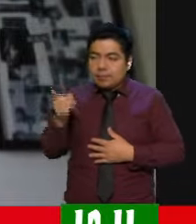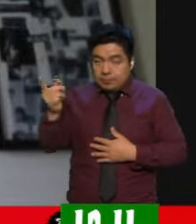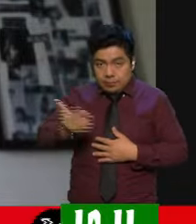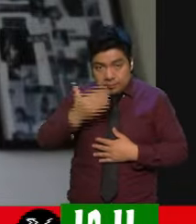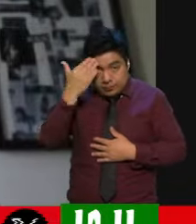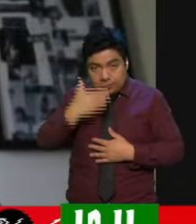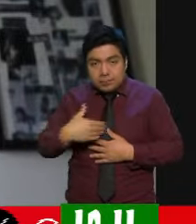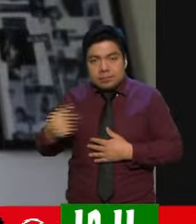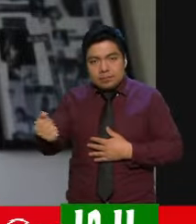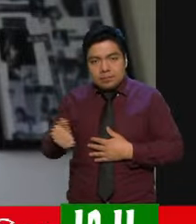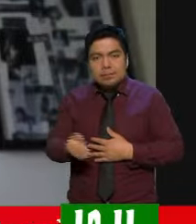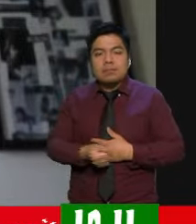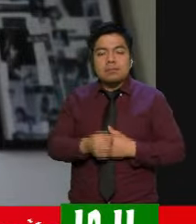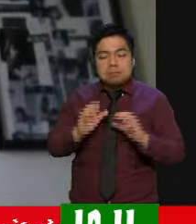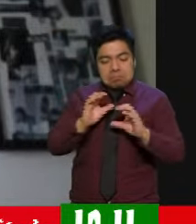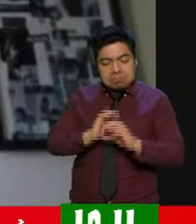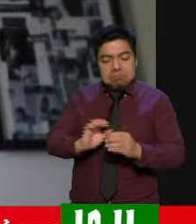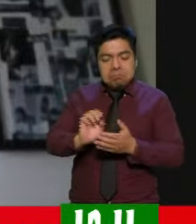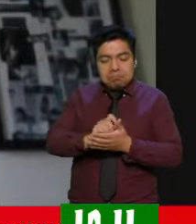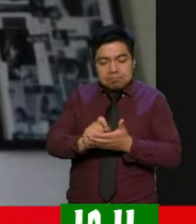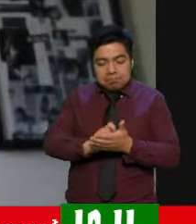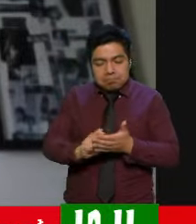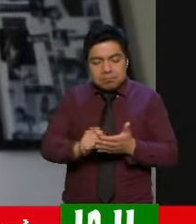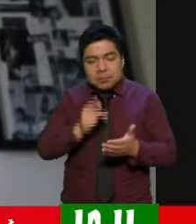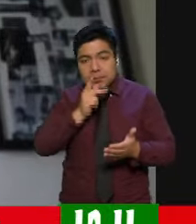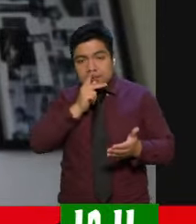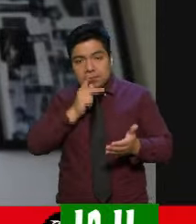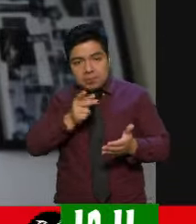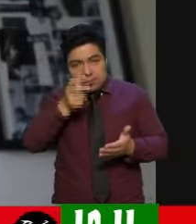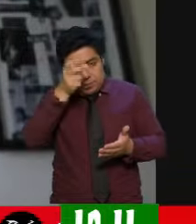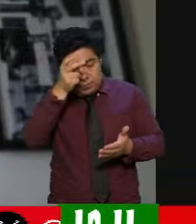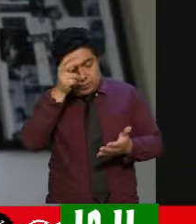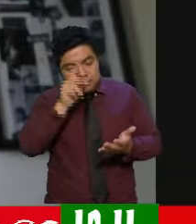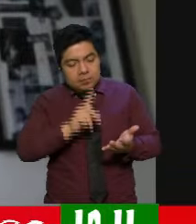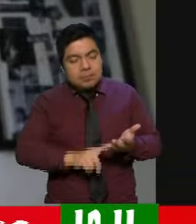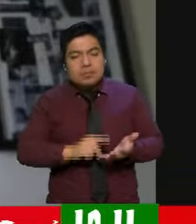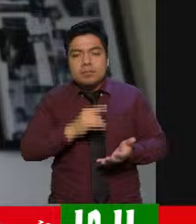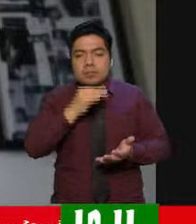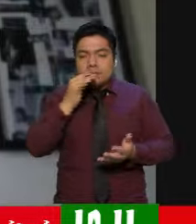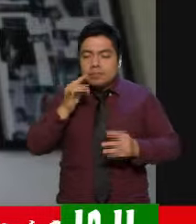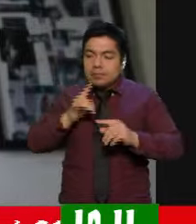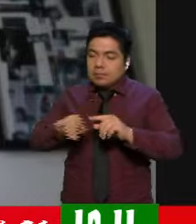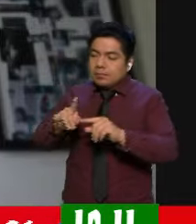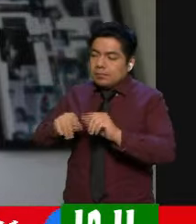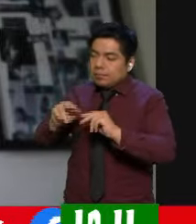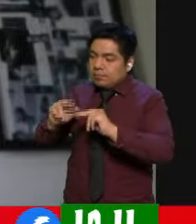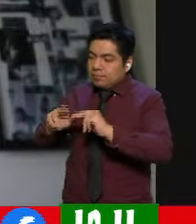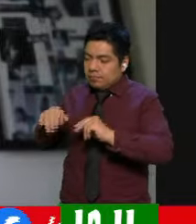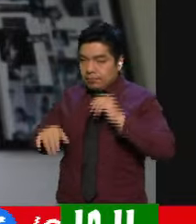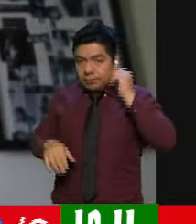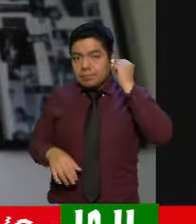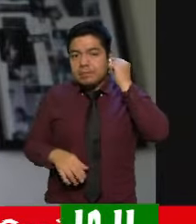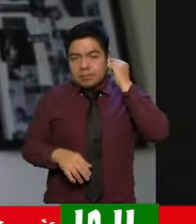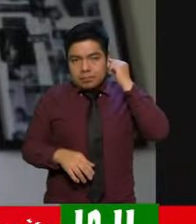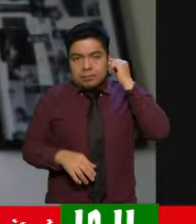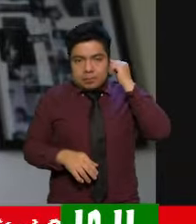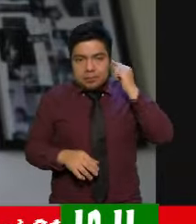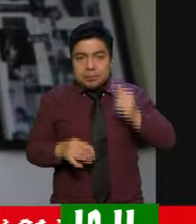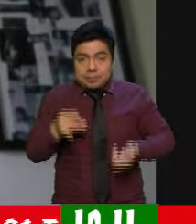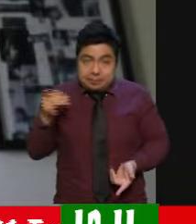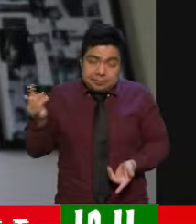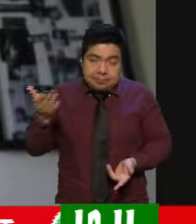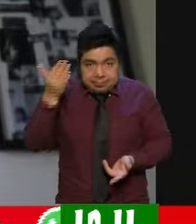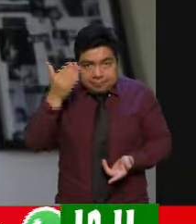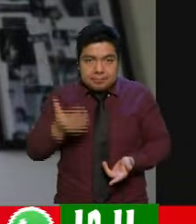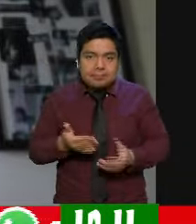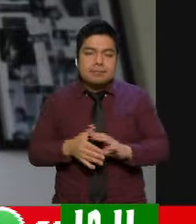talentoso compositor, sabio con las palabras y rico en matices. De manera que estamos hablando de alguien